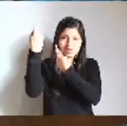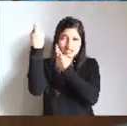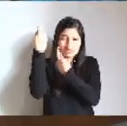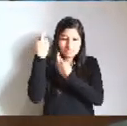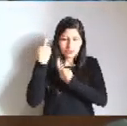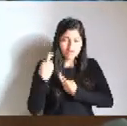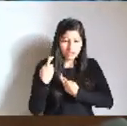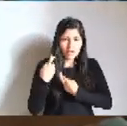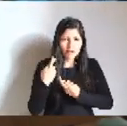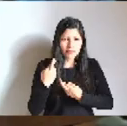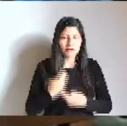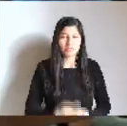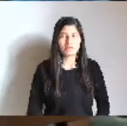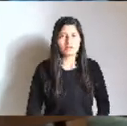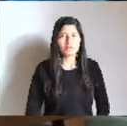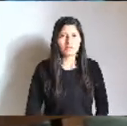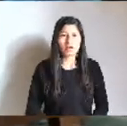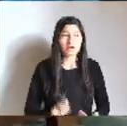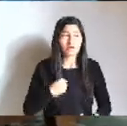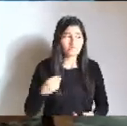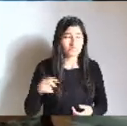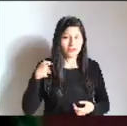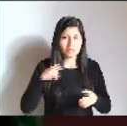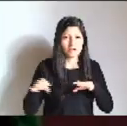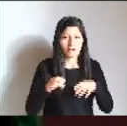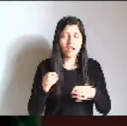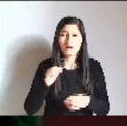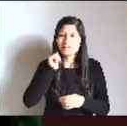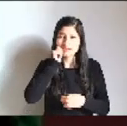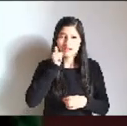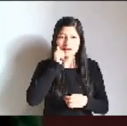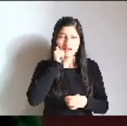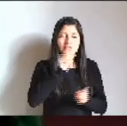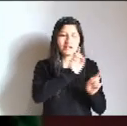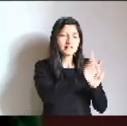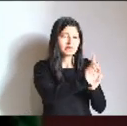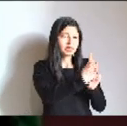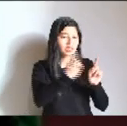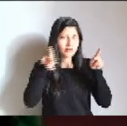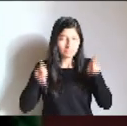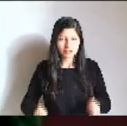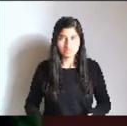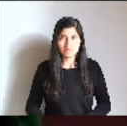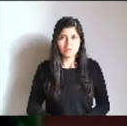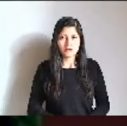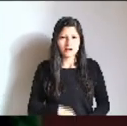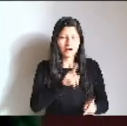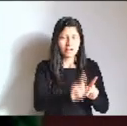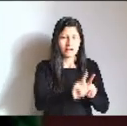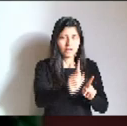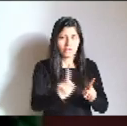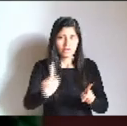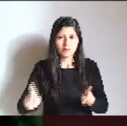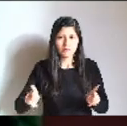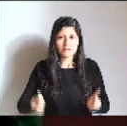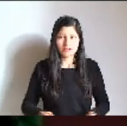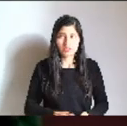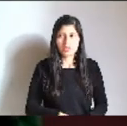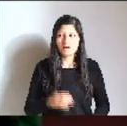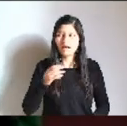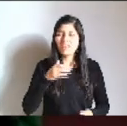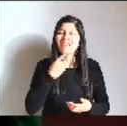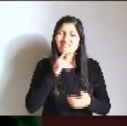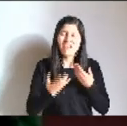responsabilicemos, que asumamos lo que nos toca hacer a cada uno. Es fácil, frente a las dificultades, buscar